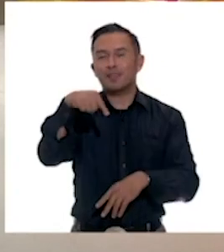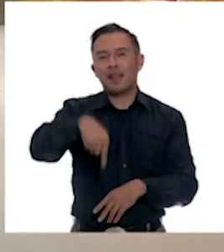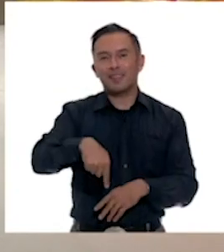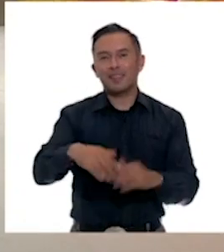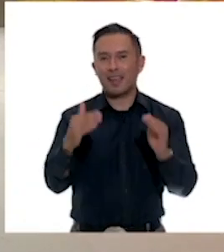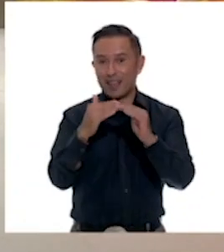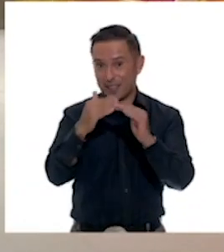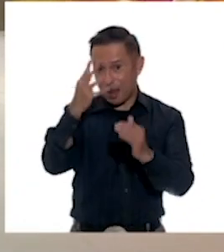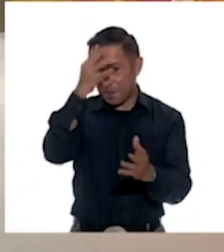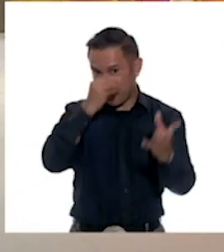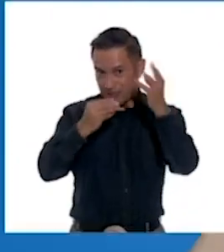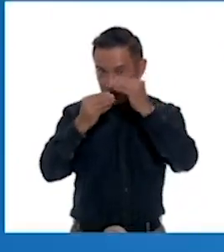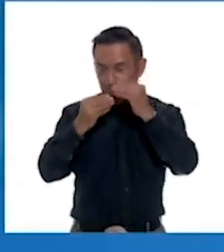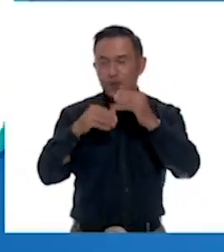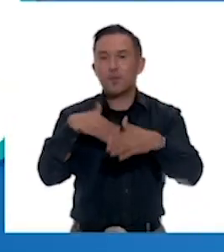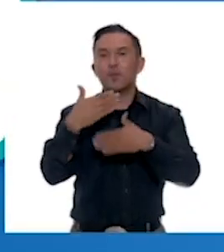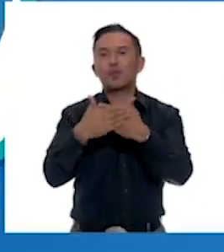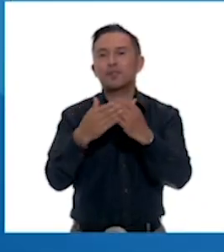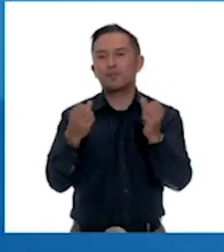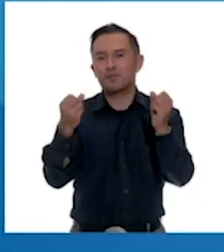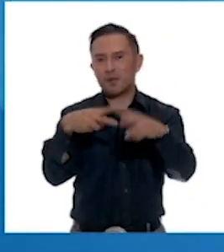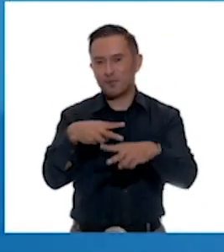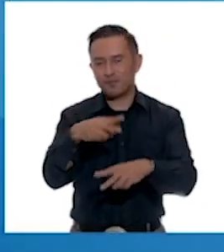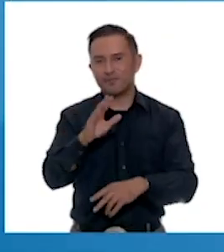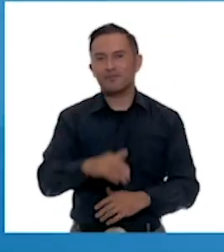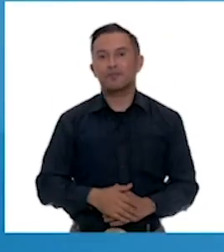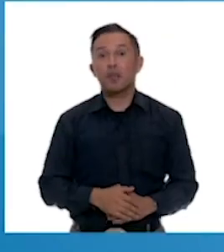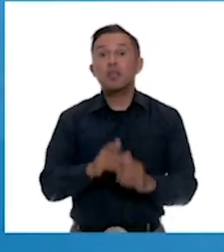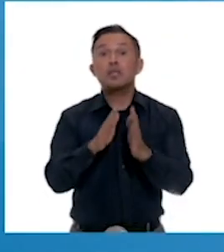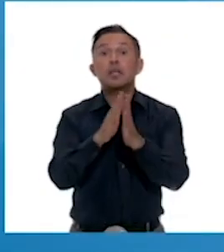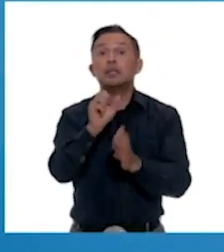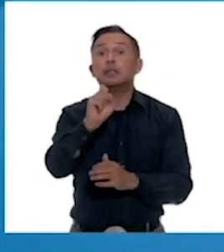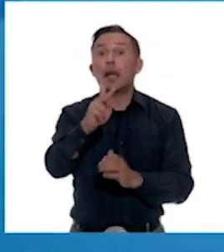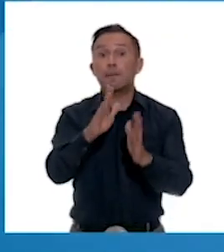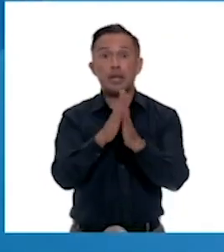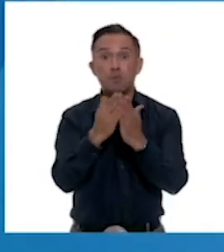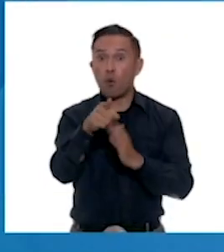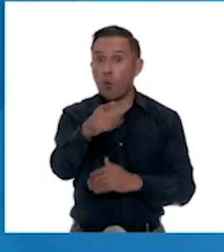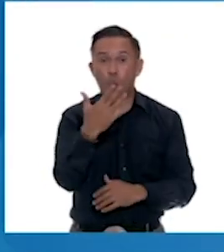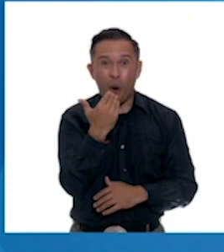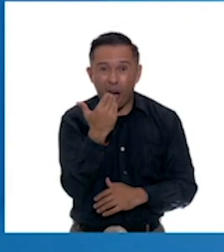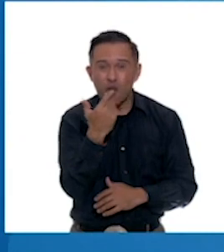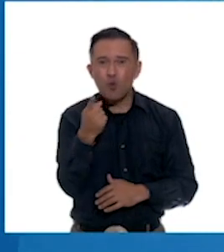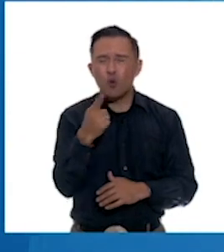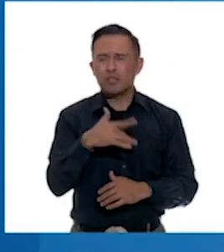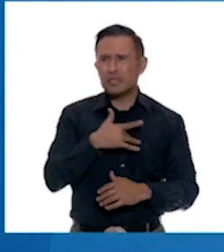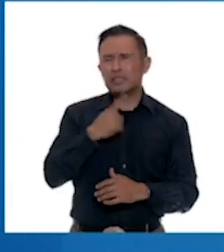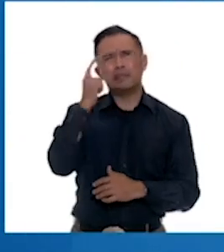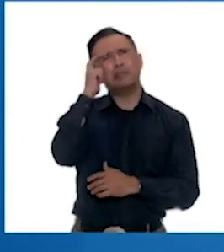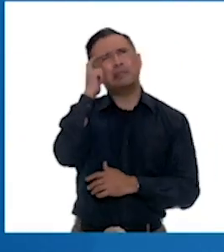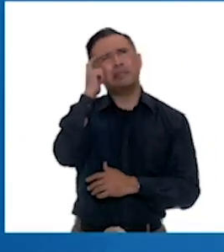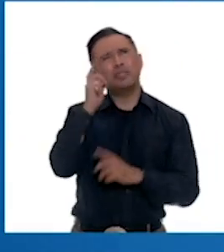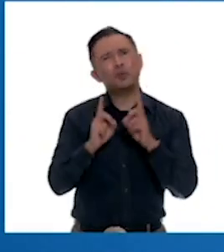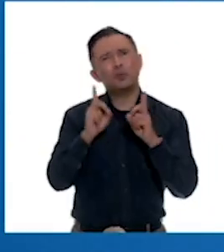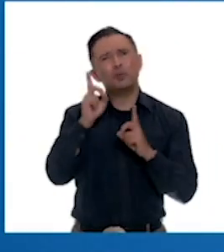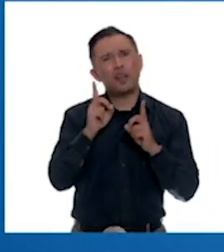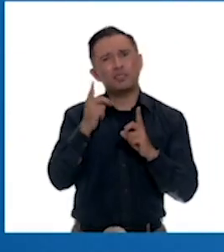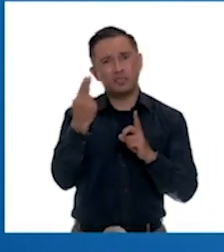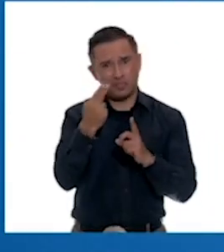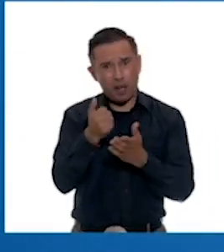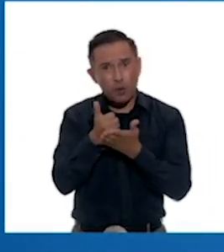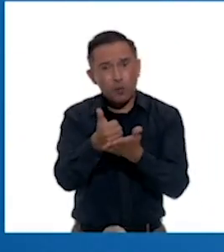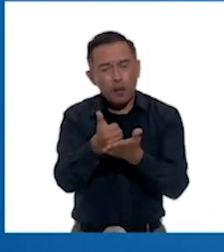en Casa. ¡Hasta la próxima! Si no cuentas con el libro de texto o necesitas ayuda para resolver tus dudas, contáctanos.